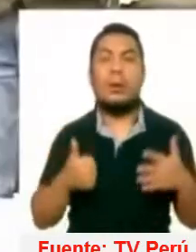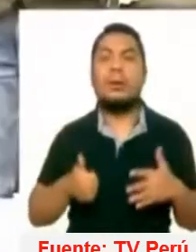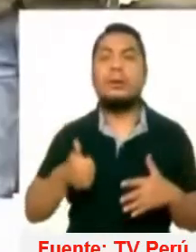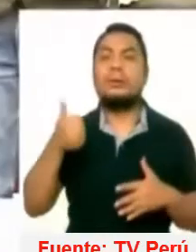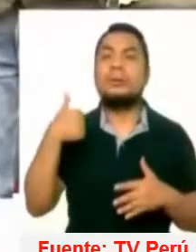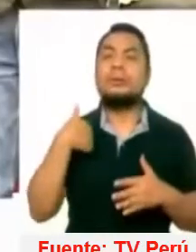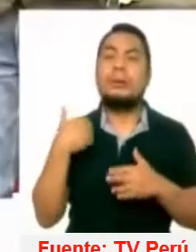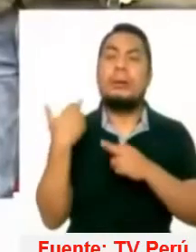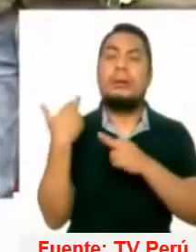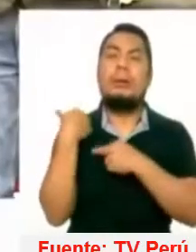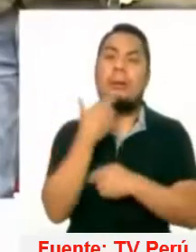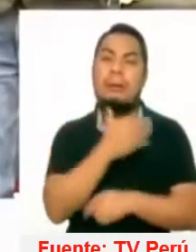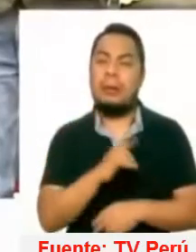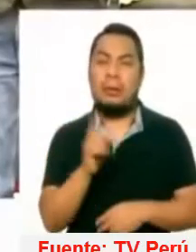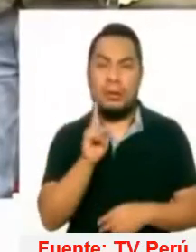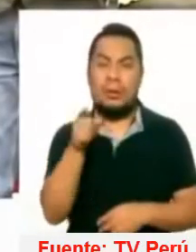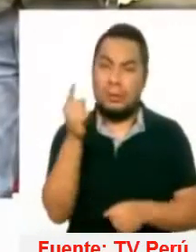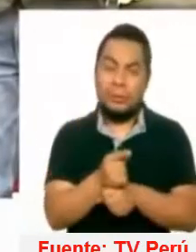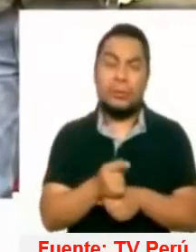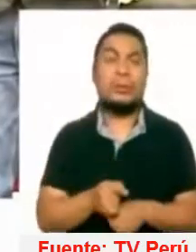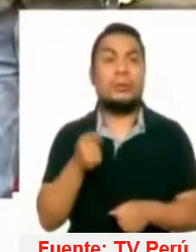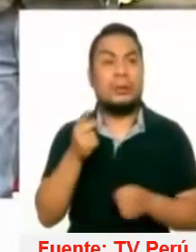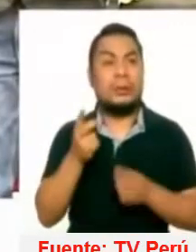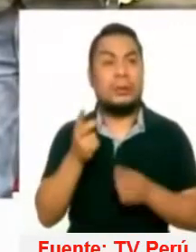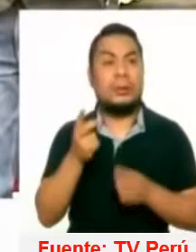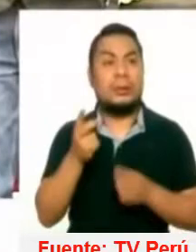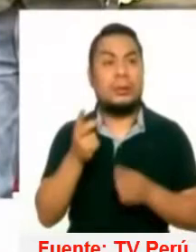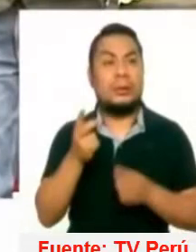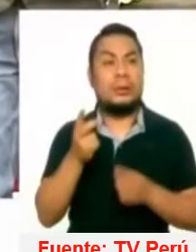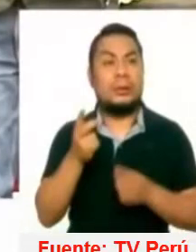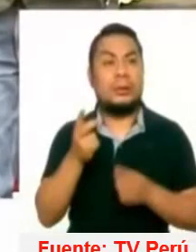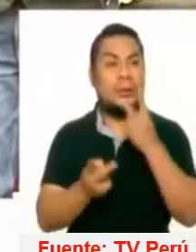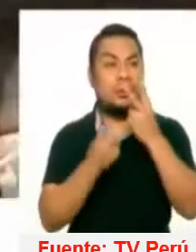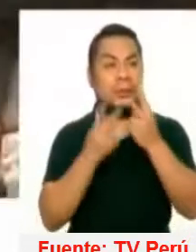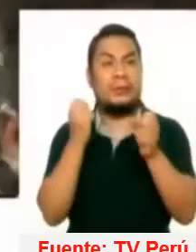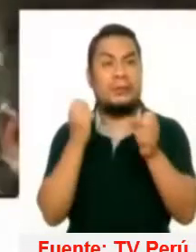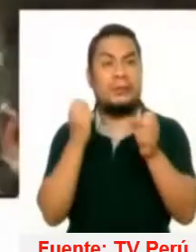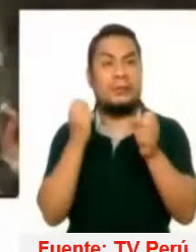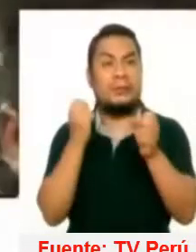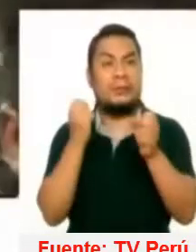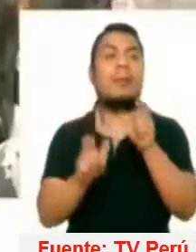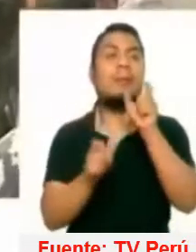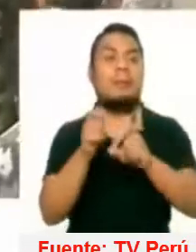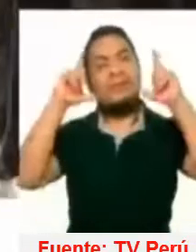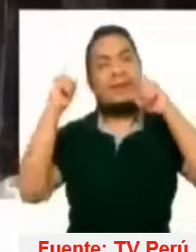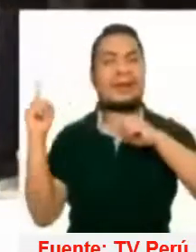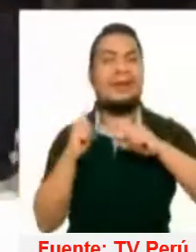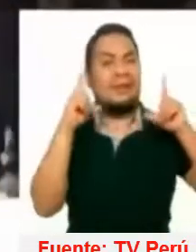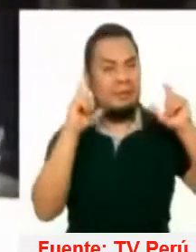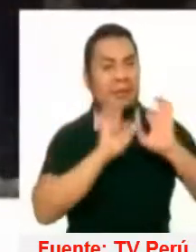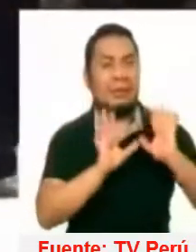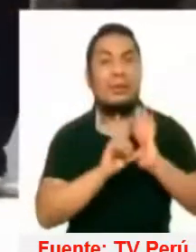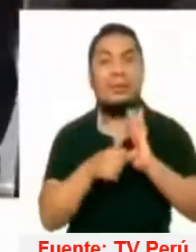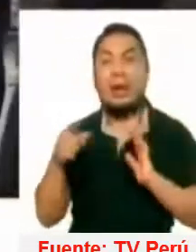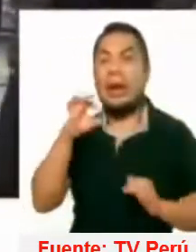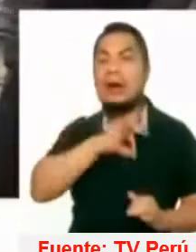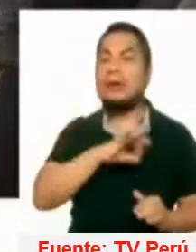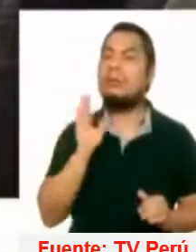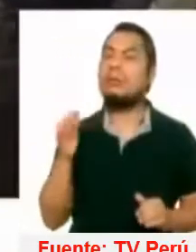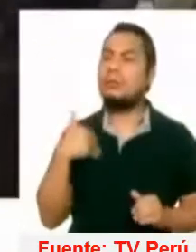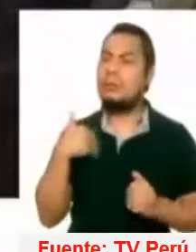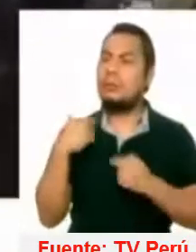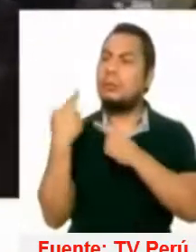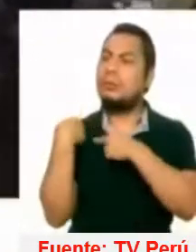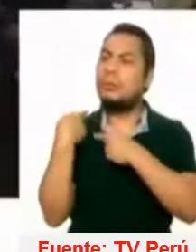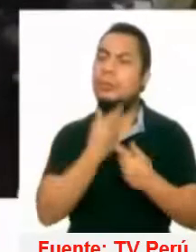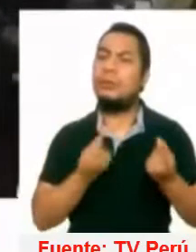nombre. Advirtió que durante sus visitas de trabajo, algunas personas se toman fotos con él, aprovechan de esa imagen